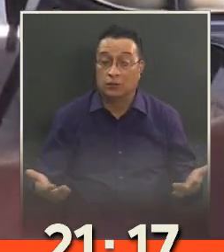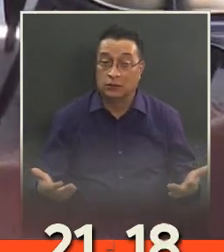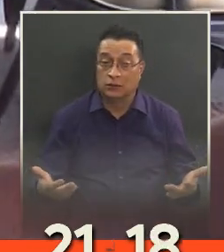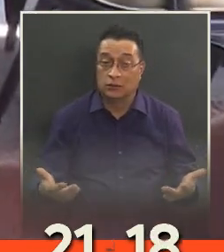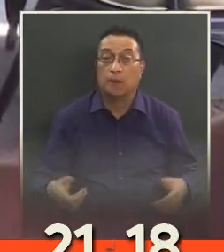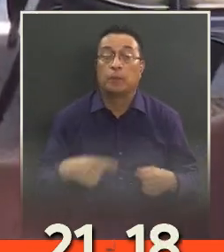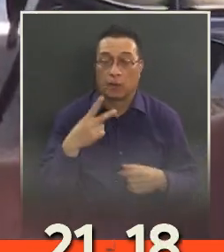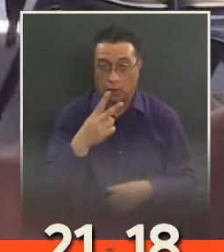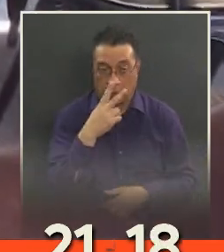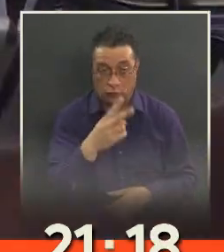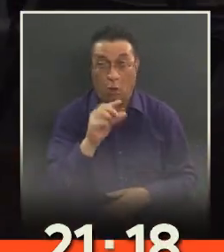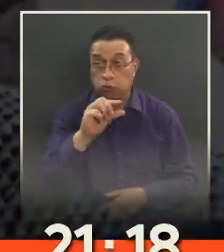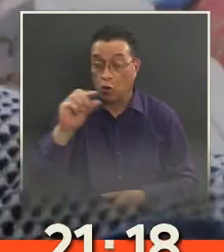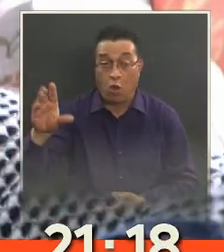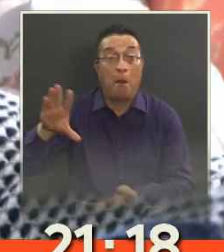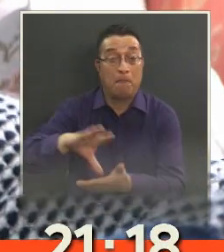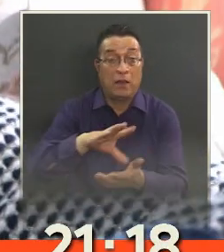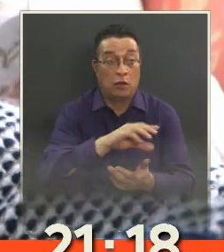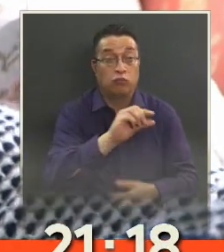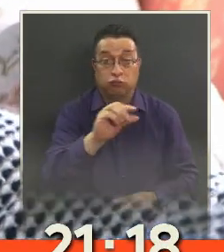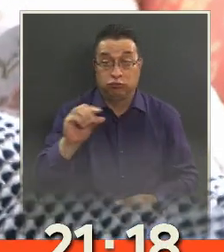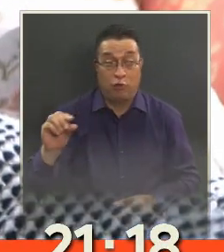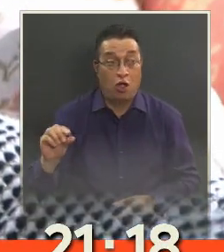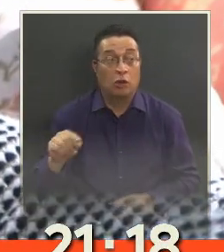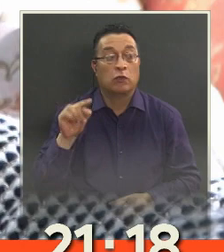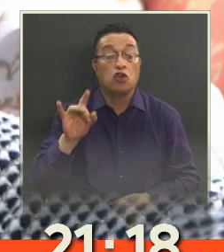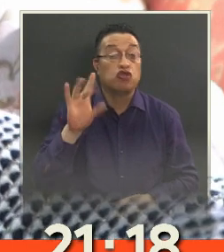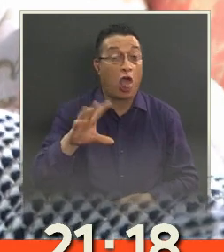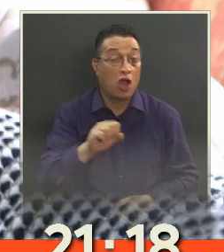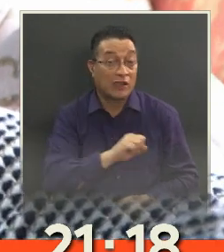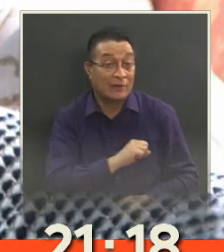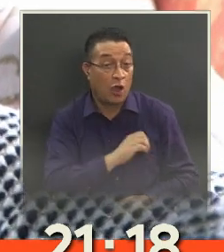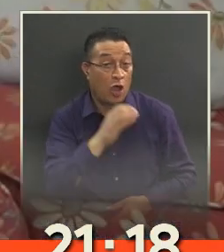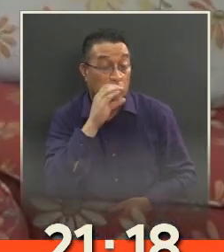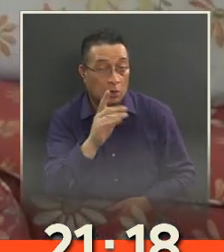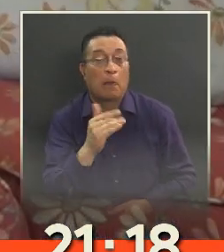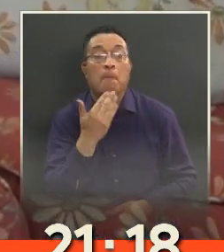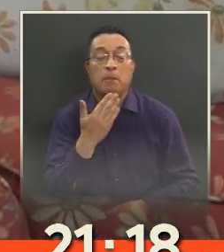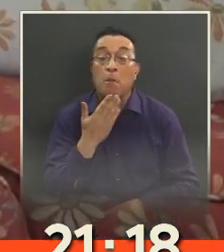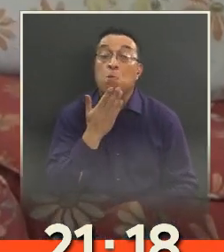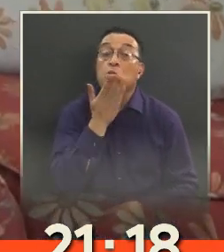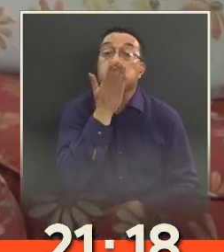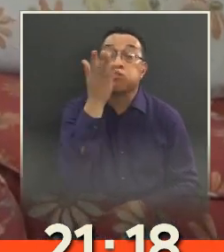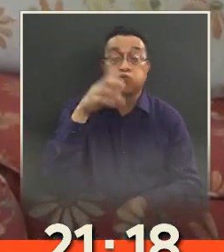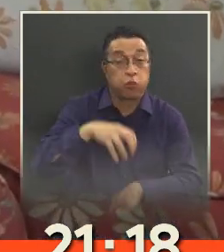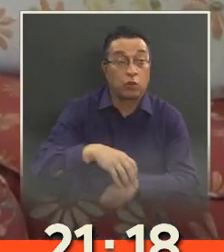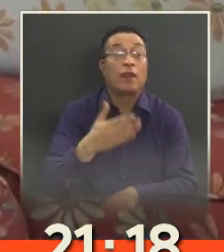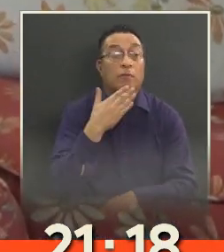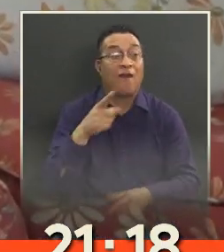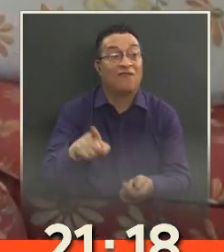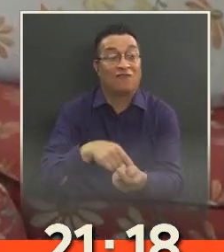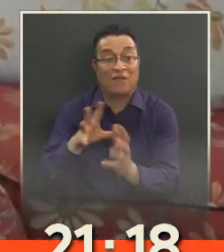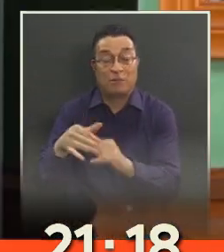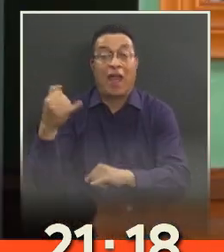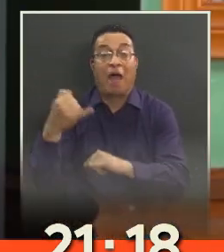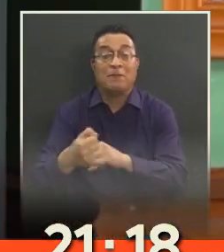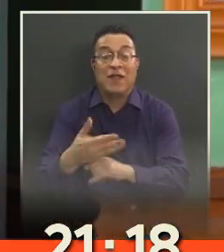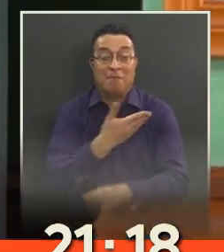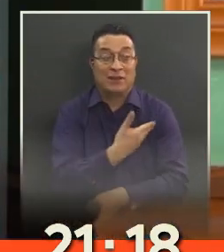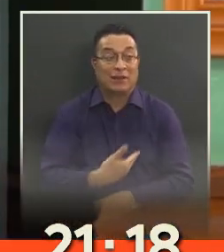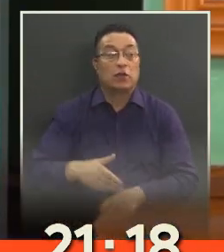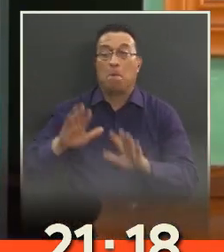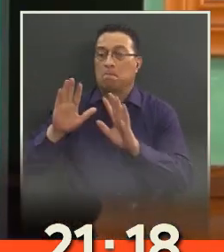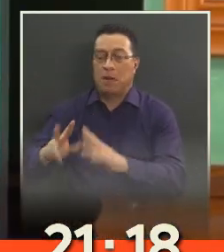que se ve en muy pocos países, como dijeron. Pero no solo en Santiago y Concepción, en Punta Arenas, una familia amiga del presidente paralizó todas las